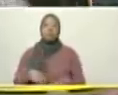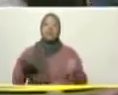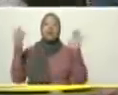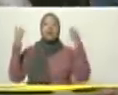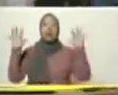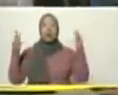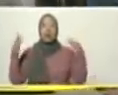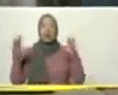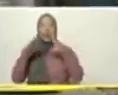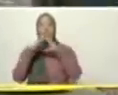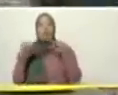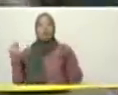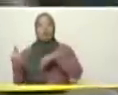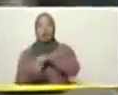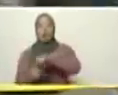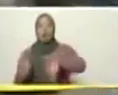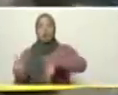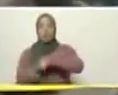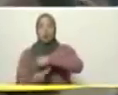Revolucionar todo.